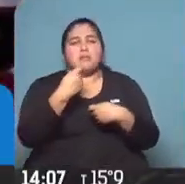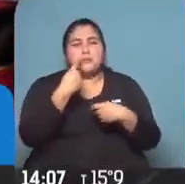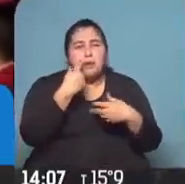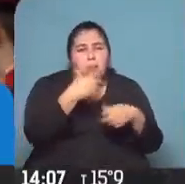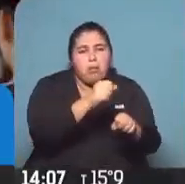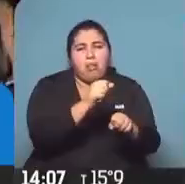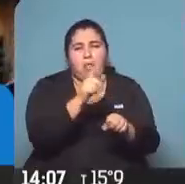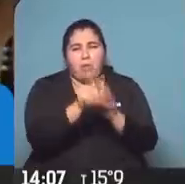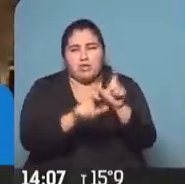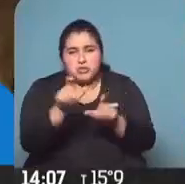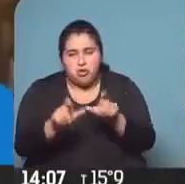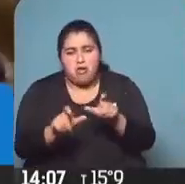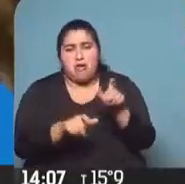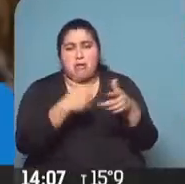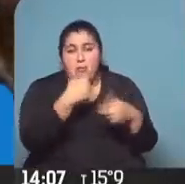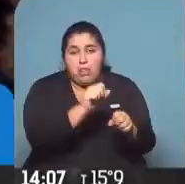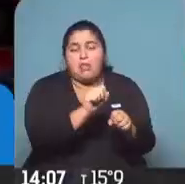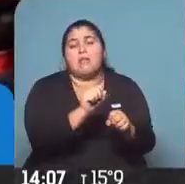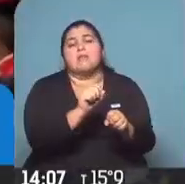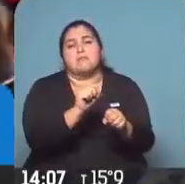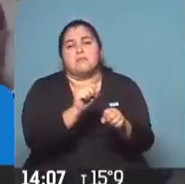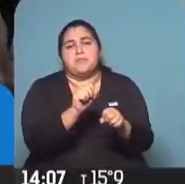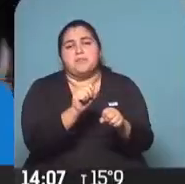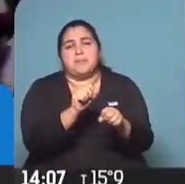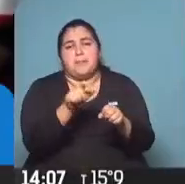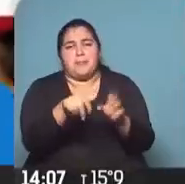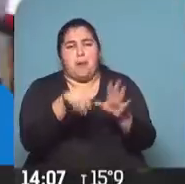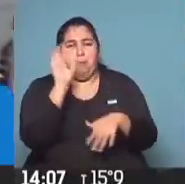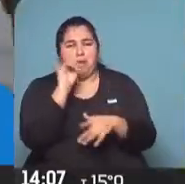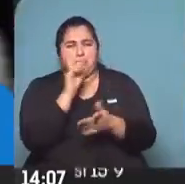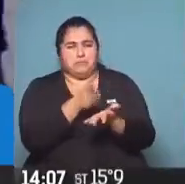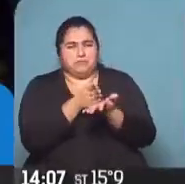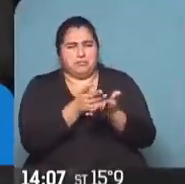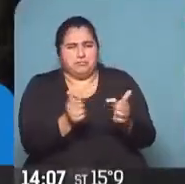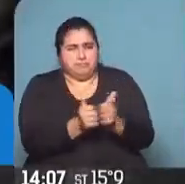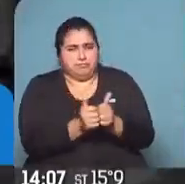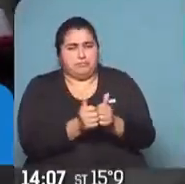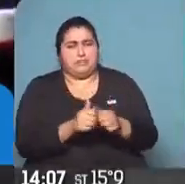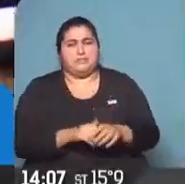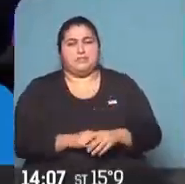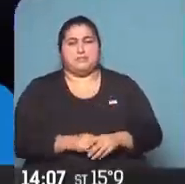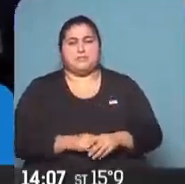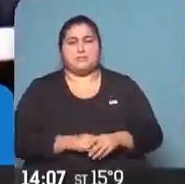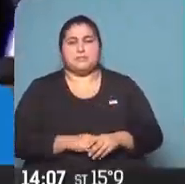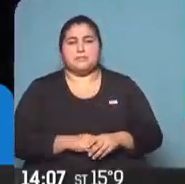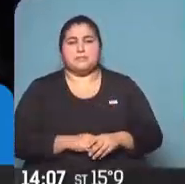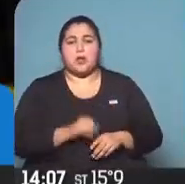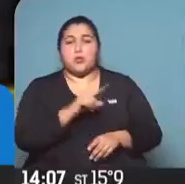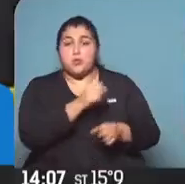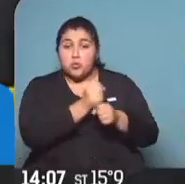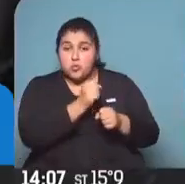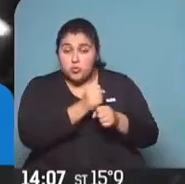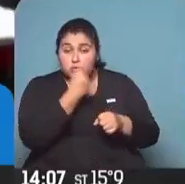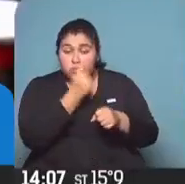mano y la histórica en cuadra fiel su labor se